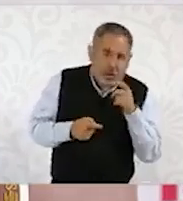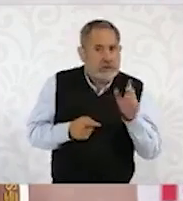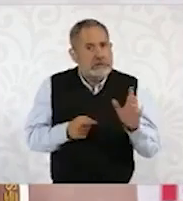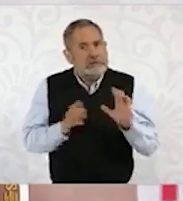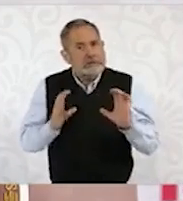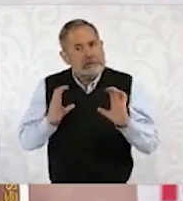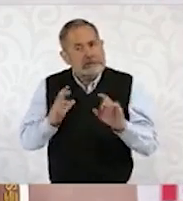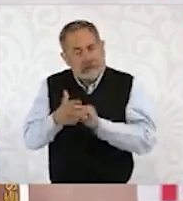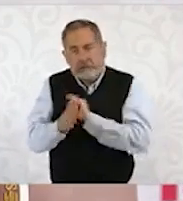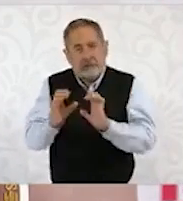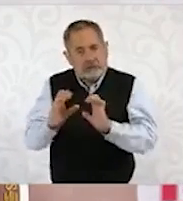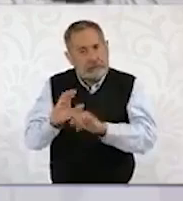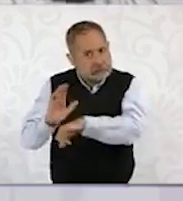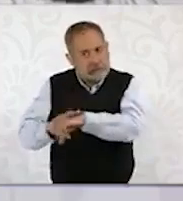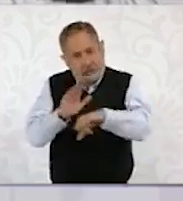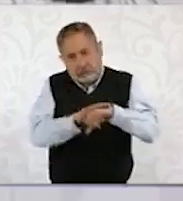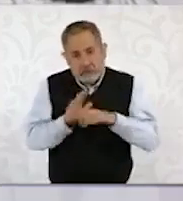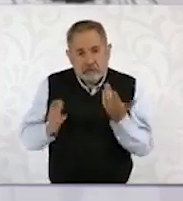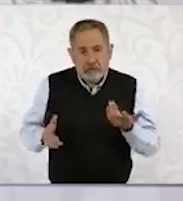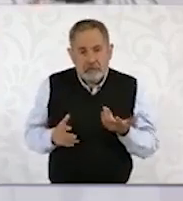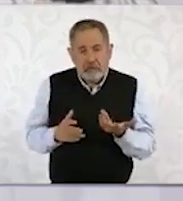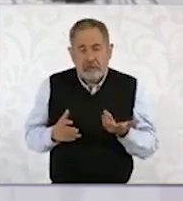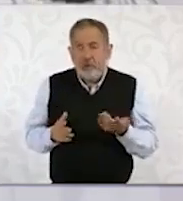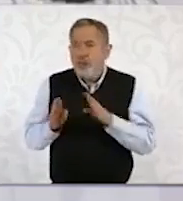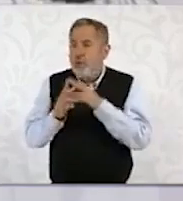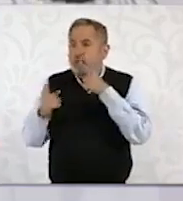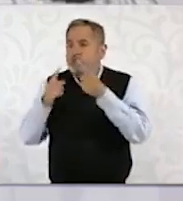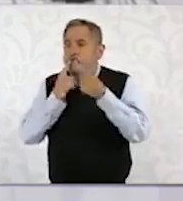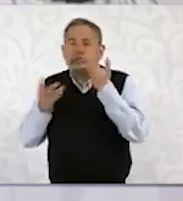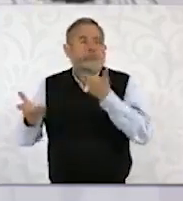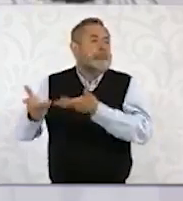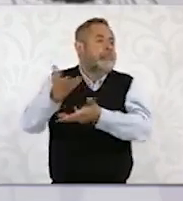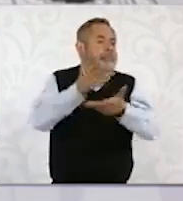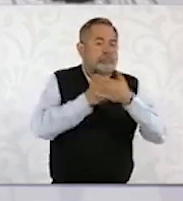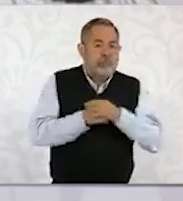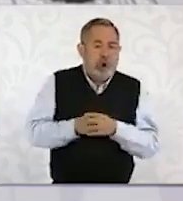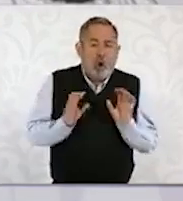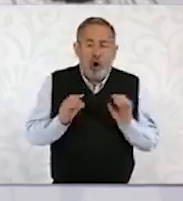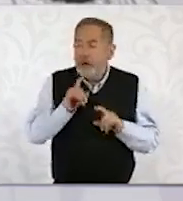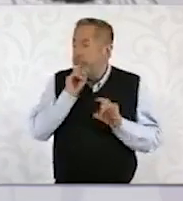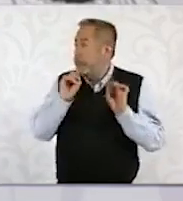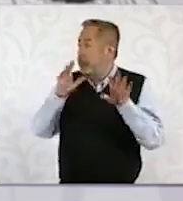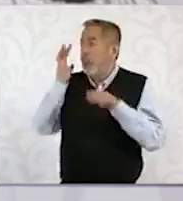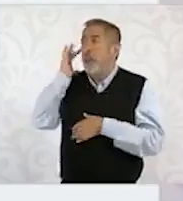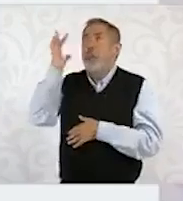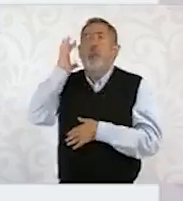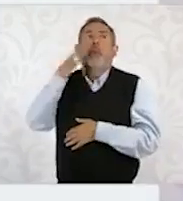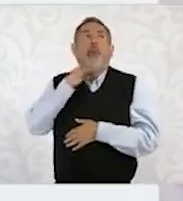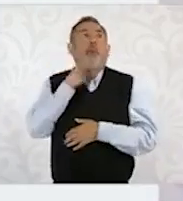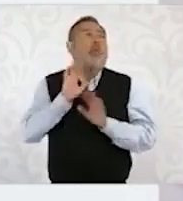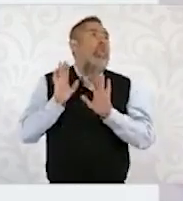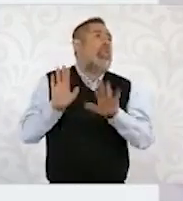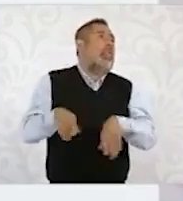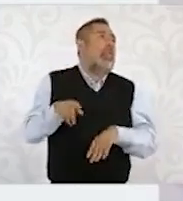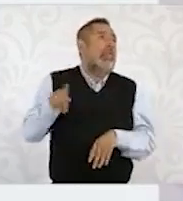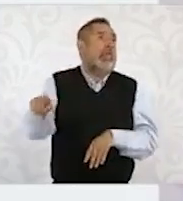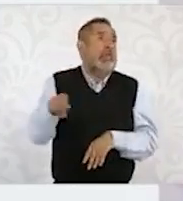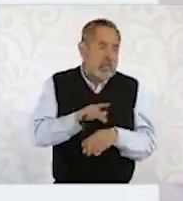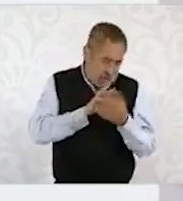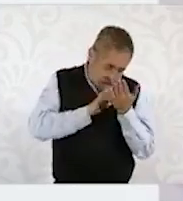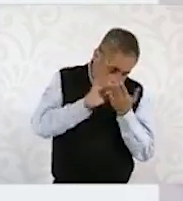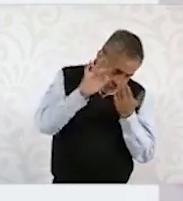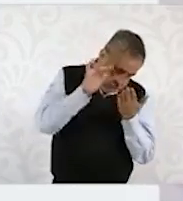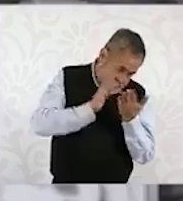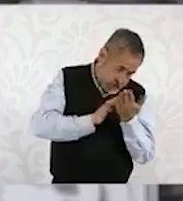Porque de otra manera entonces es la verdad absoluta que nadie discute ni nadie dice nada. Y es el presente y